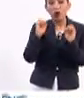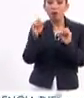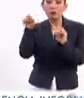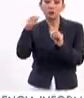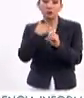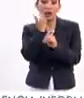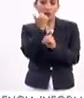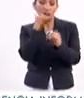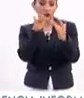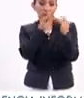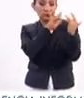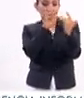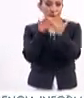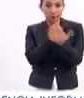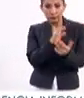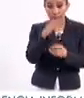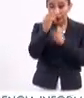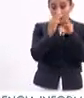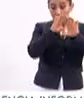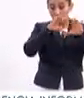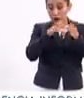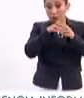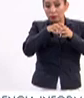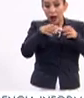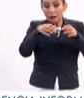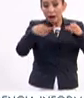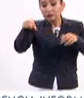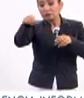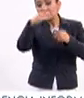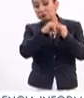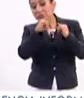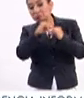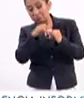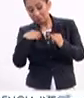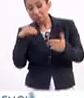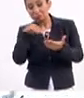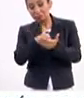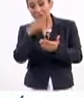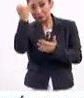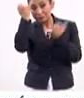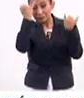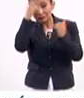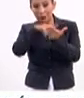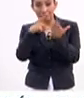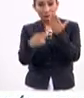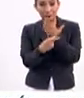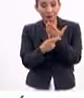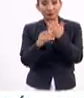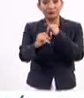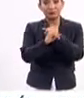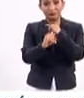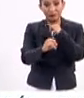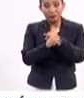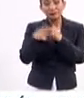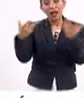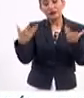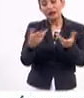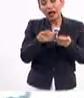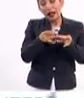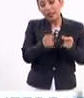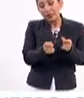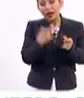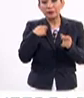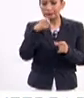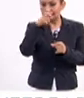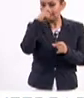los propios alumnos. Alrededor del mundo, cada vez son más las instituciones que se suman a esta modalidad educativa, priorizando la calidad